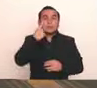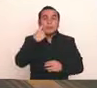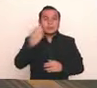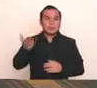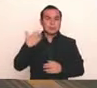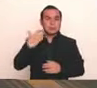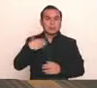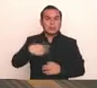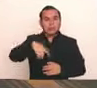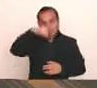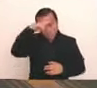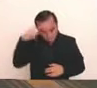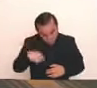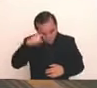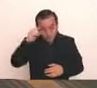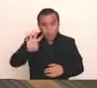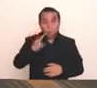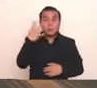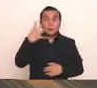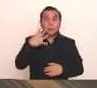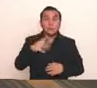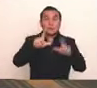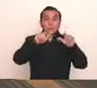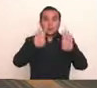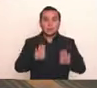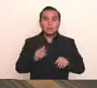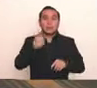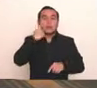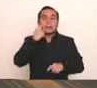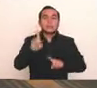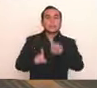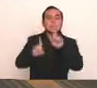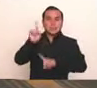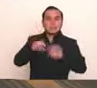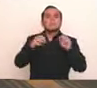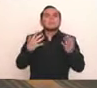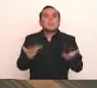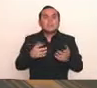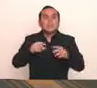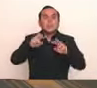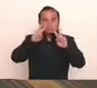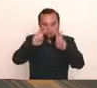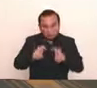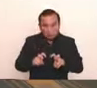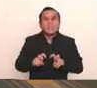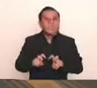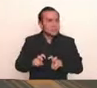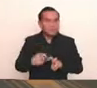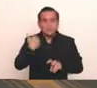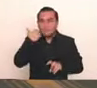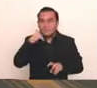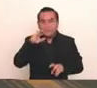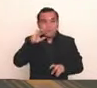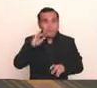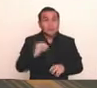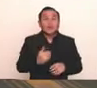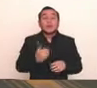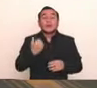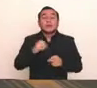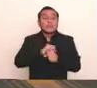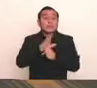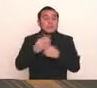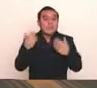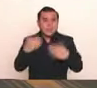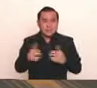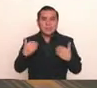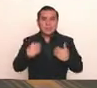se está el trabajo de un cuarto laboratorio que sería el laboratorio un hospital san juan de dios de santana contamos con 10 cabinas móviles de diagnóstico de kobe